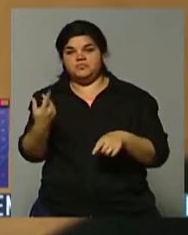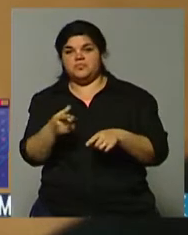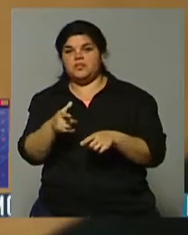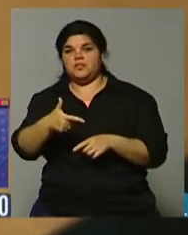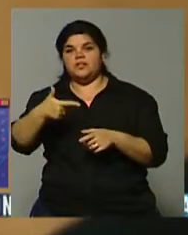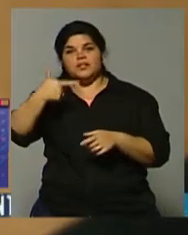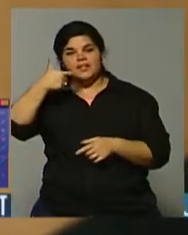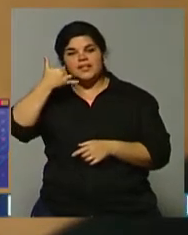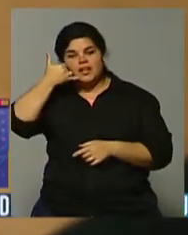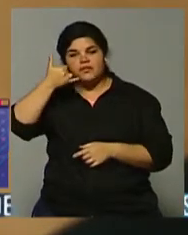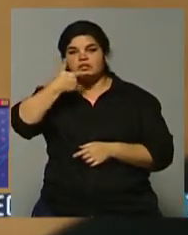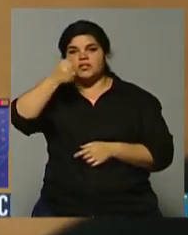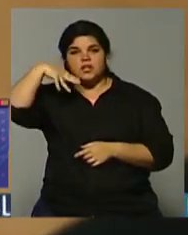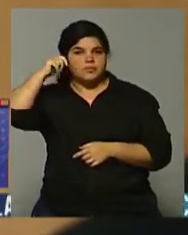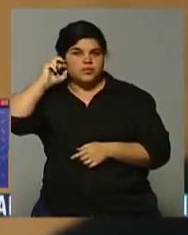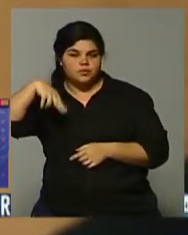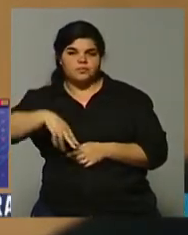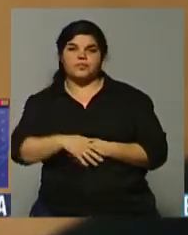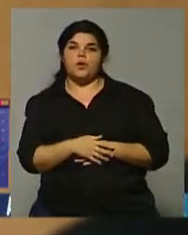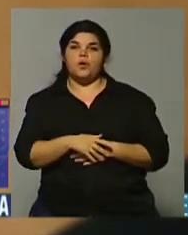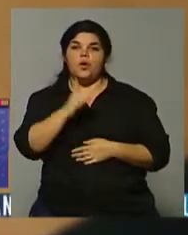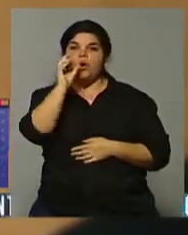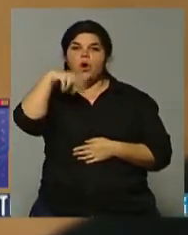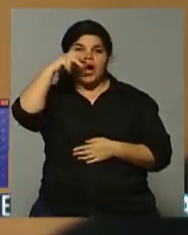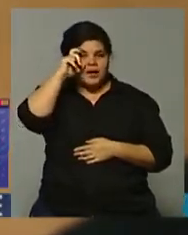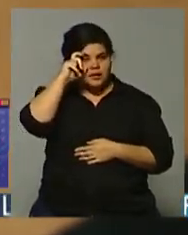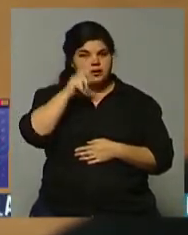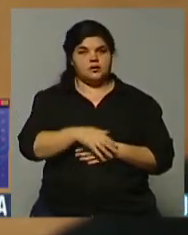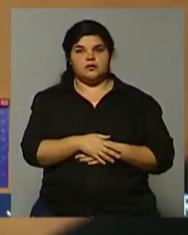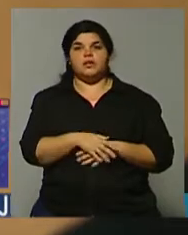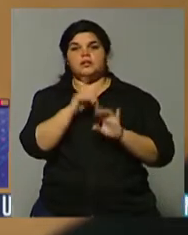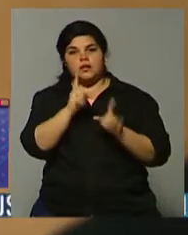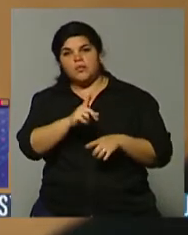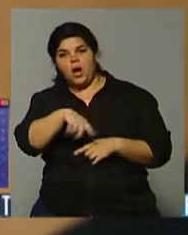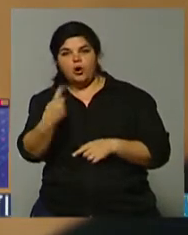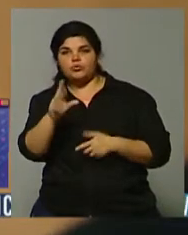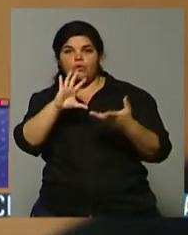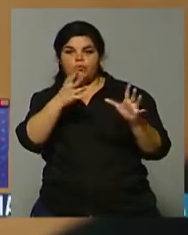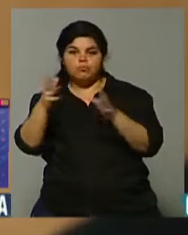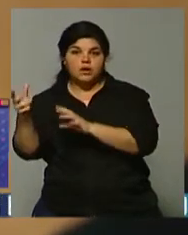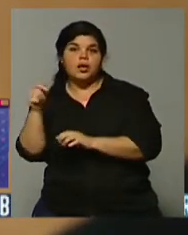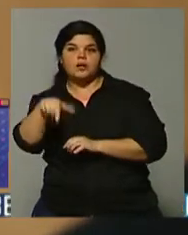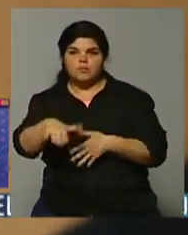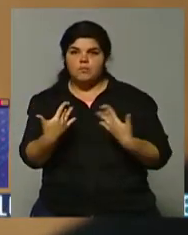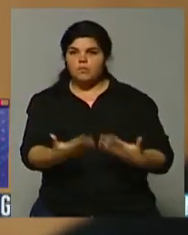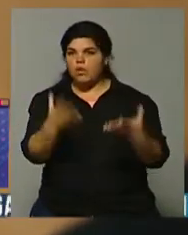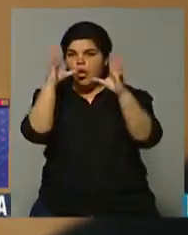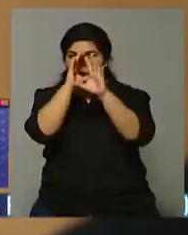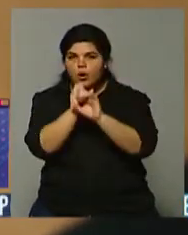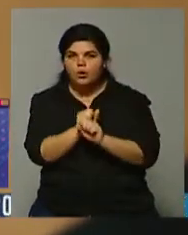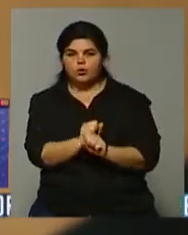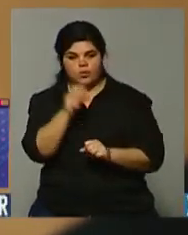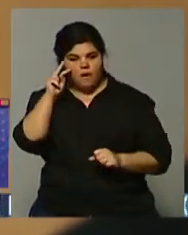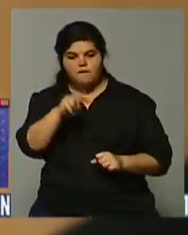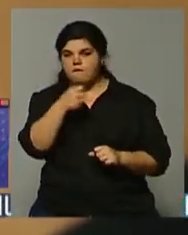OnePlus, algunos Oppo, algunos teléfonos chinos, tienen la funcionalidad de ponerlo en modo oscuro y entonces vos lo ves. A ver, te entiendo, realmente